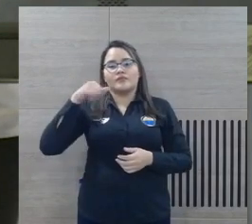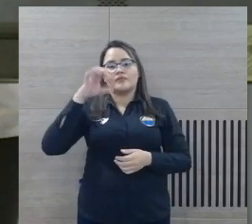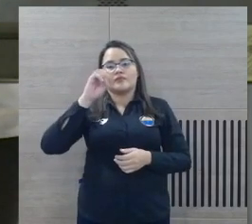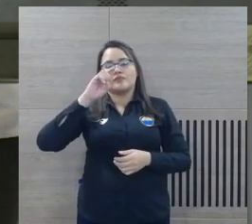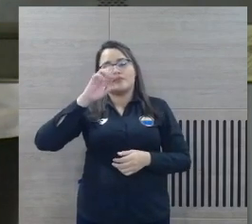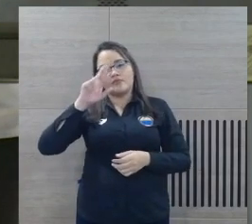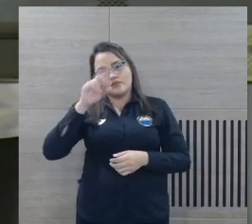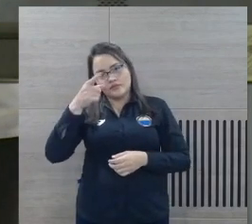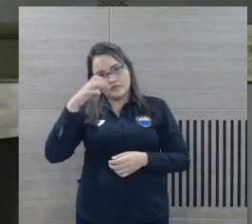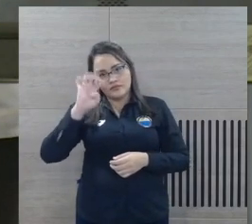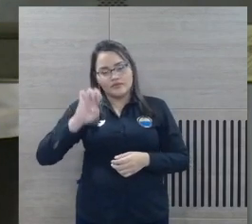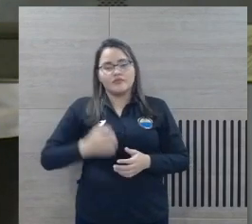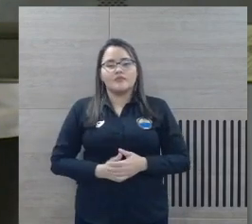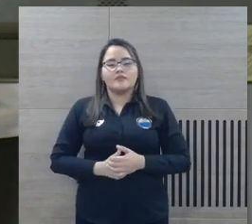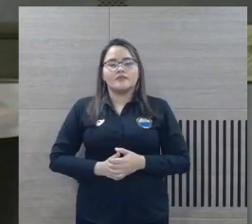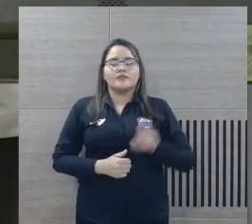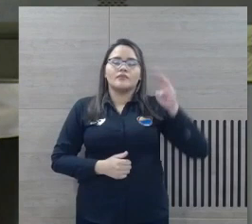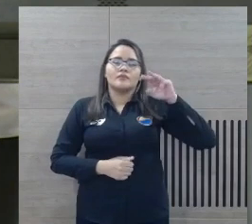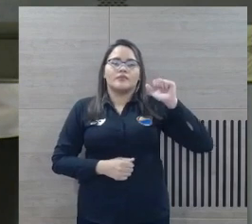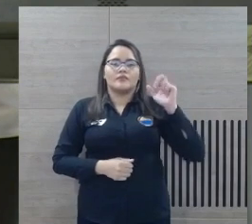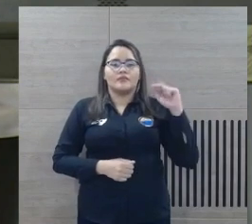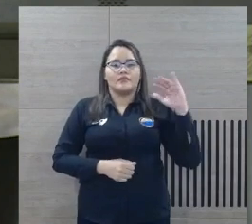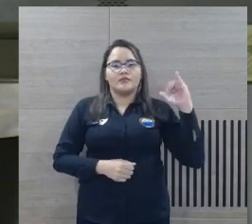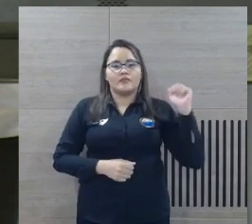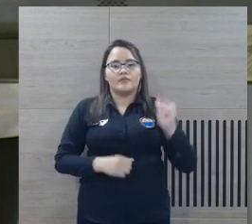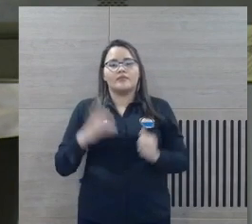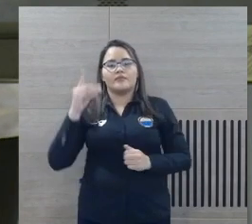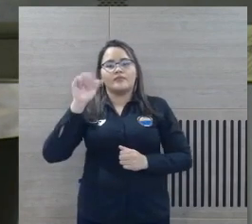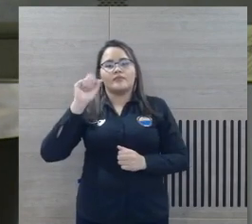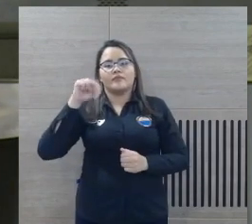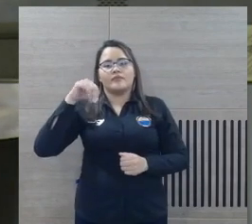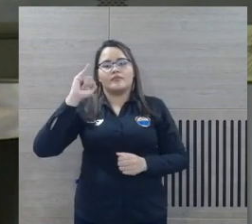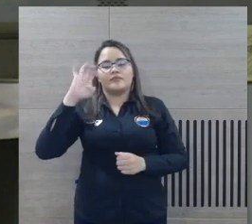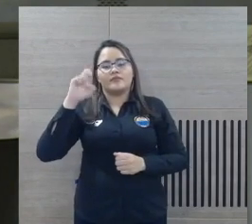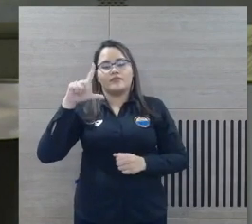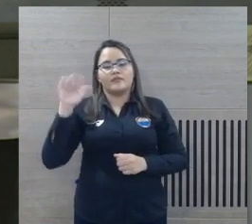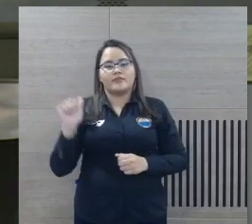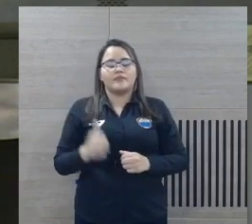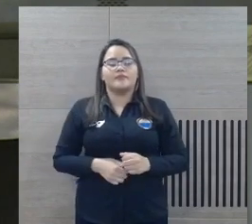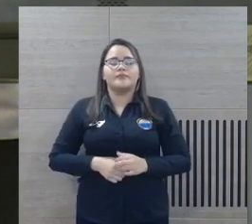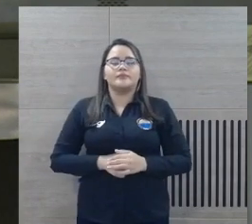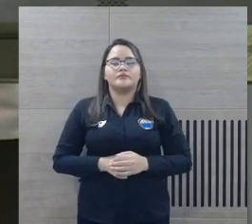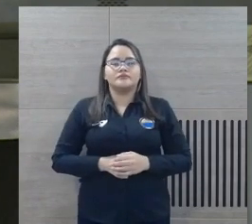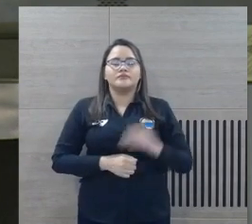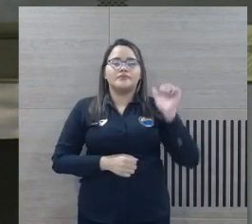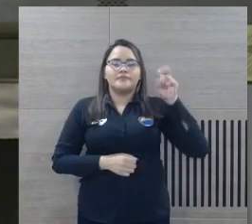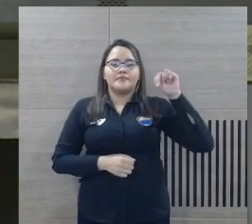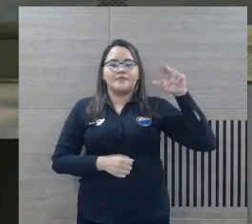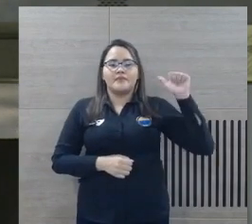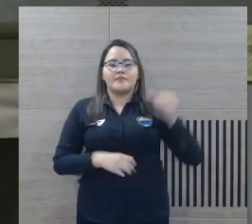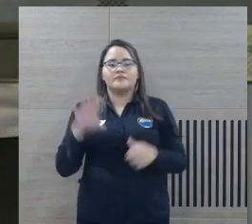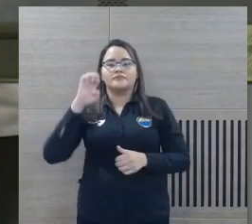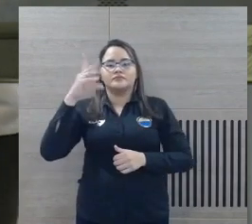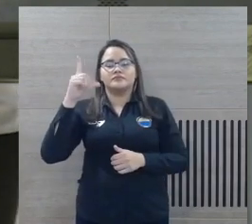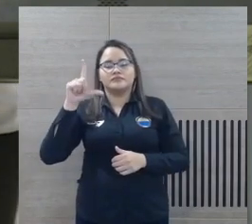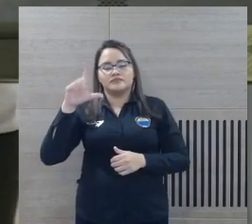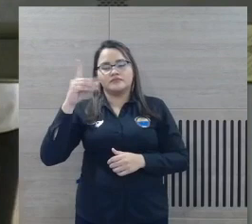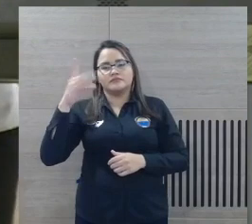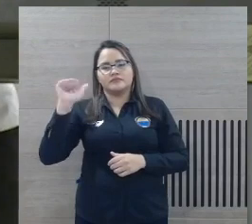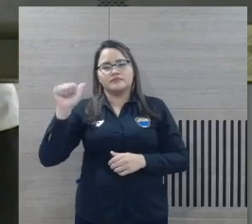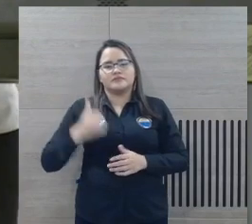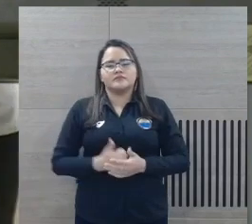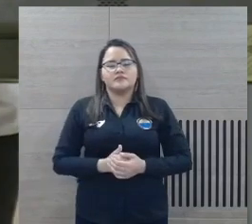Daniela Zambrano Guerra. Ana Carolina Jerónimo González. Elda Patricia Robles Constante.